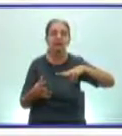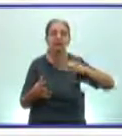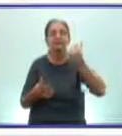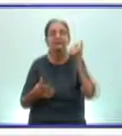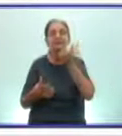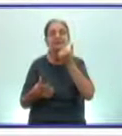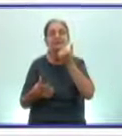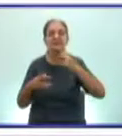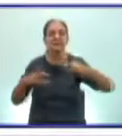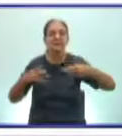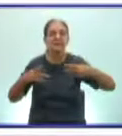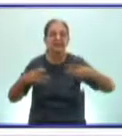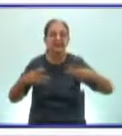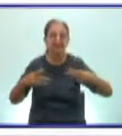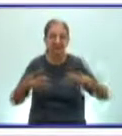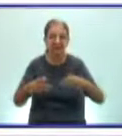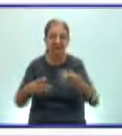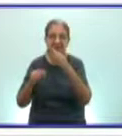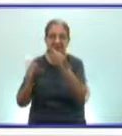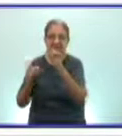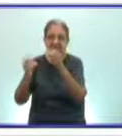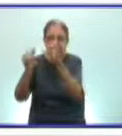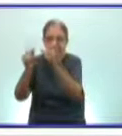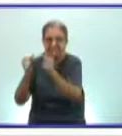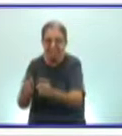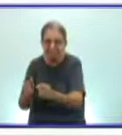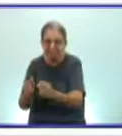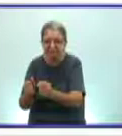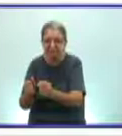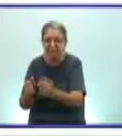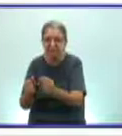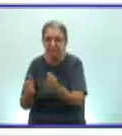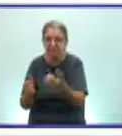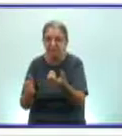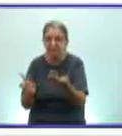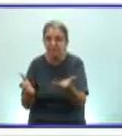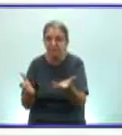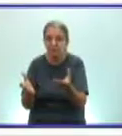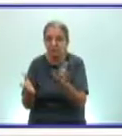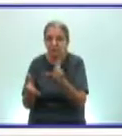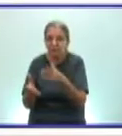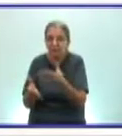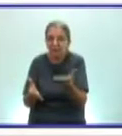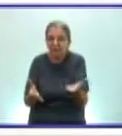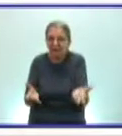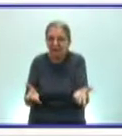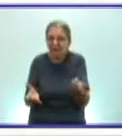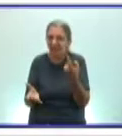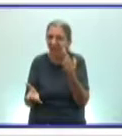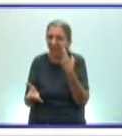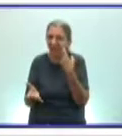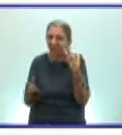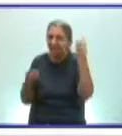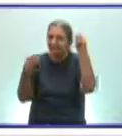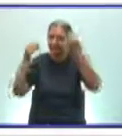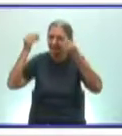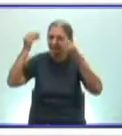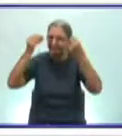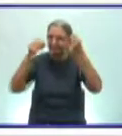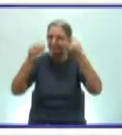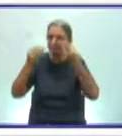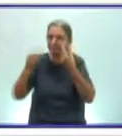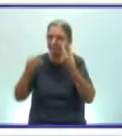mayor frecuencia absoluta? ¿Cuál es el valor que más se repite? Vamos a analizar la